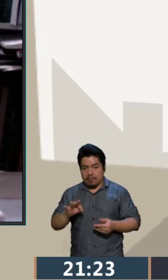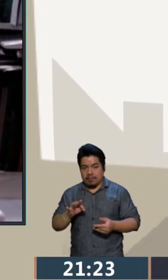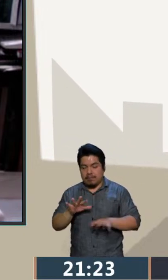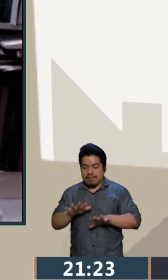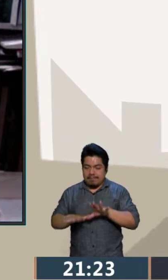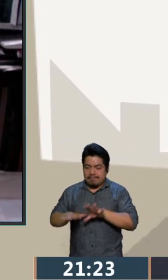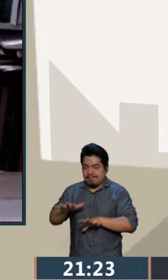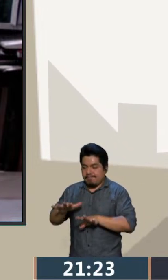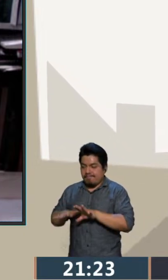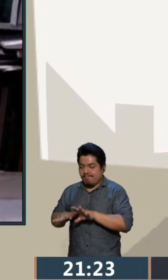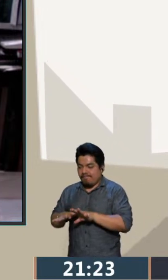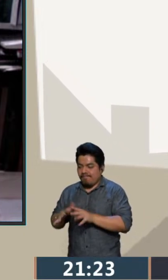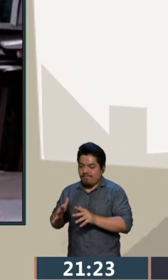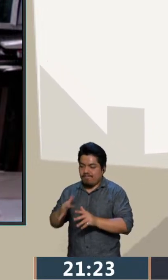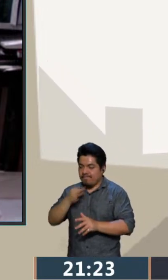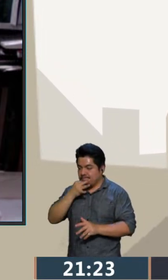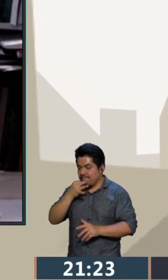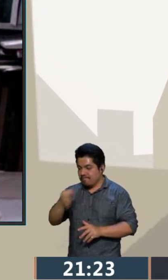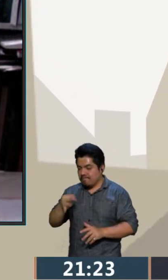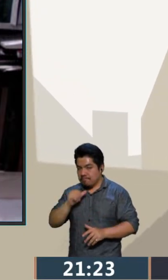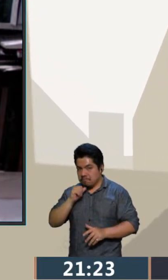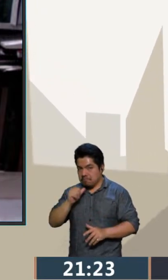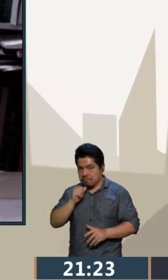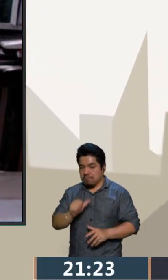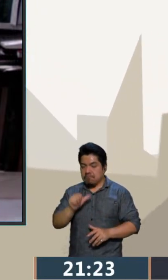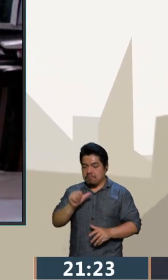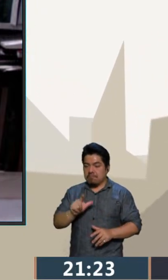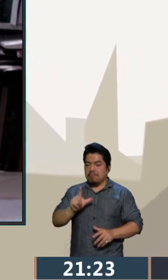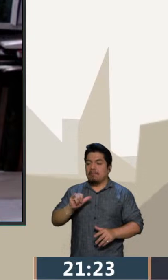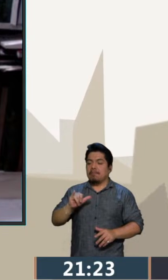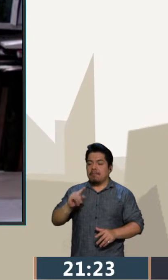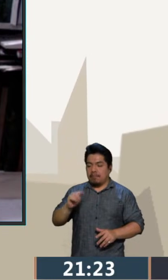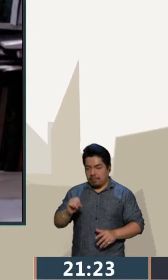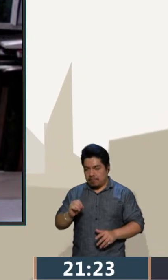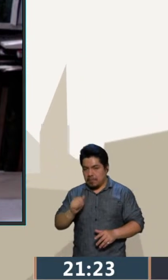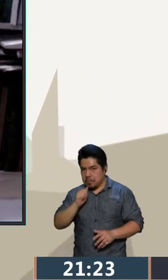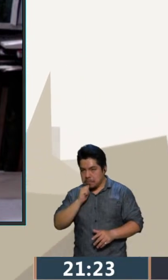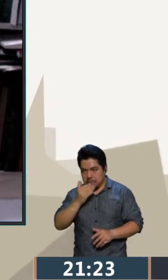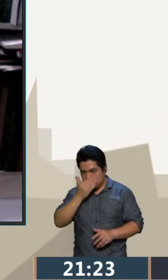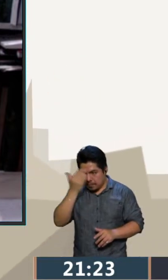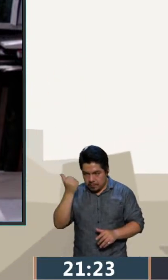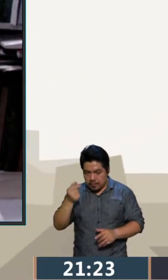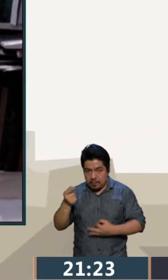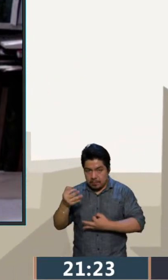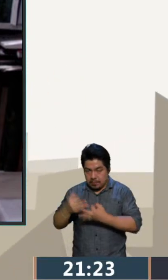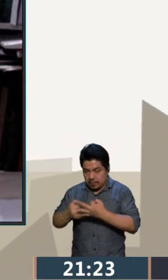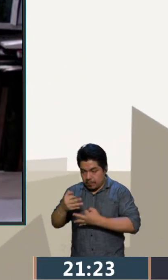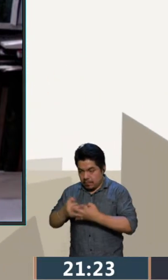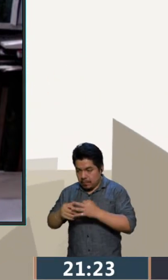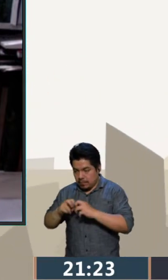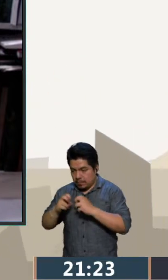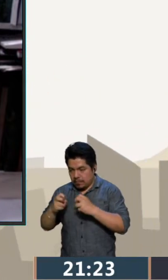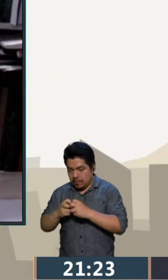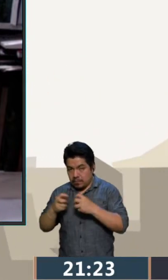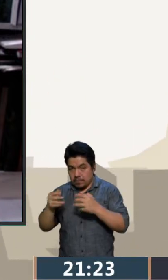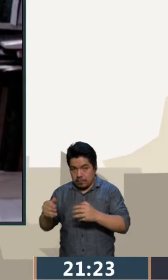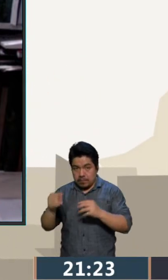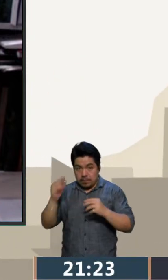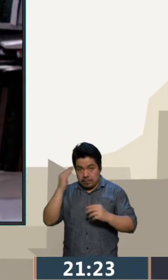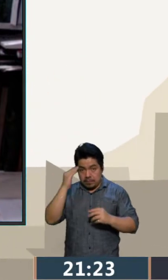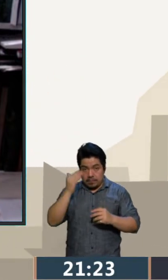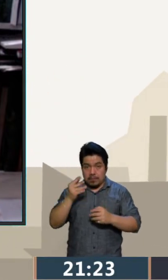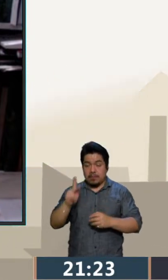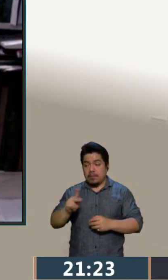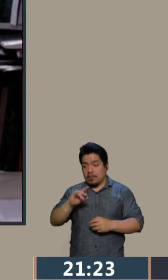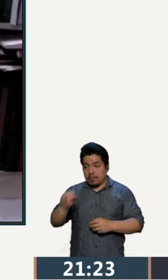sido avisados de la presencia de Alito Moreno los miembros del Tribunal Electoral del Poder Judicial